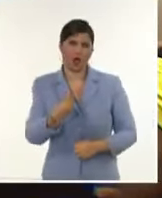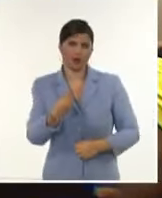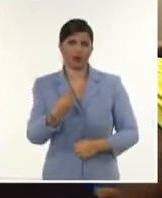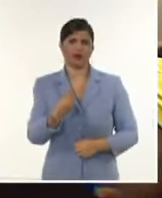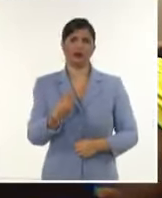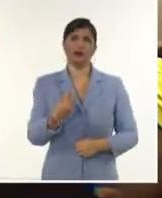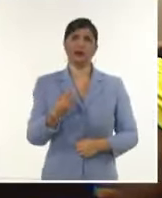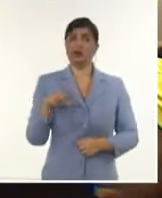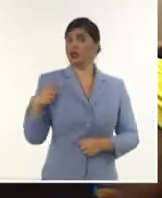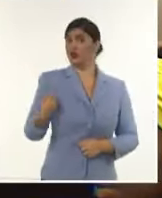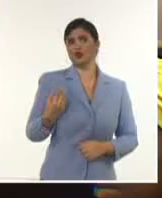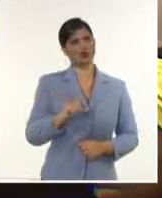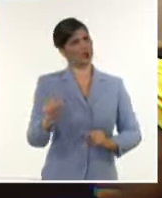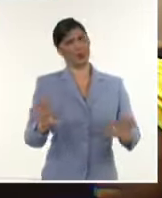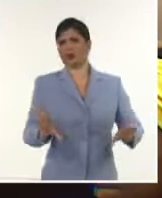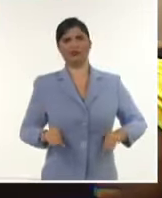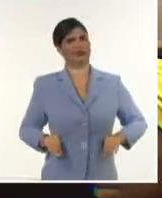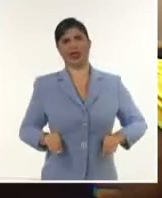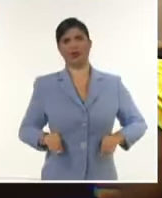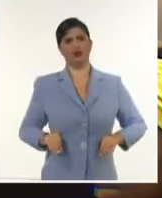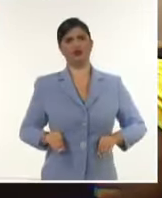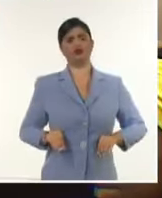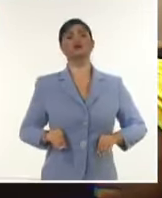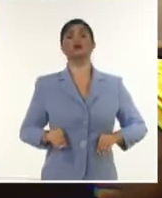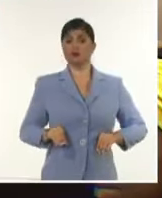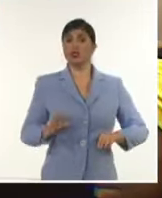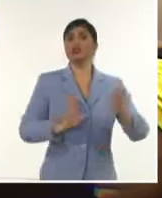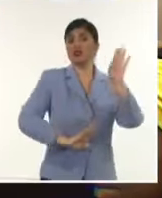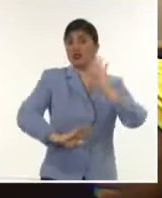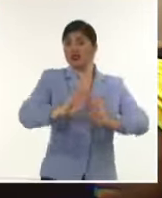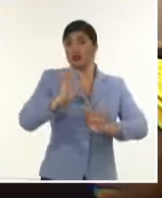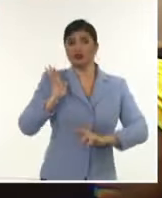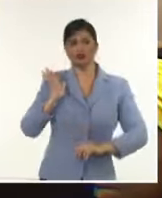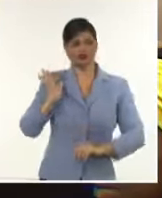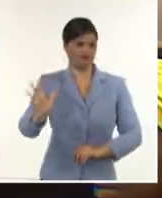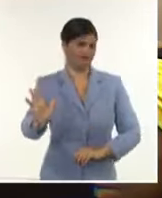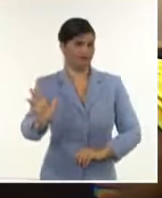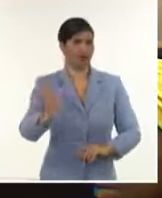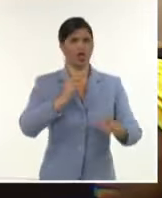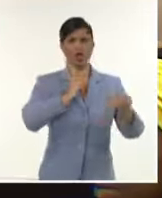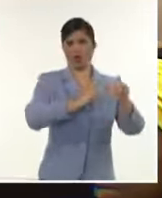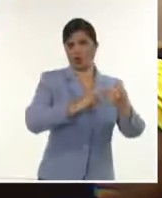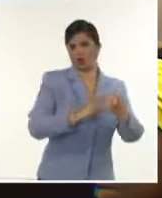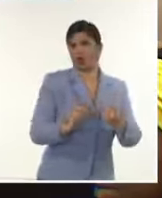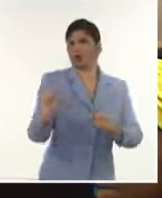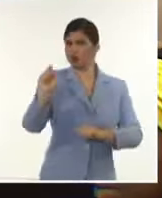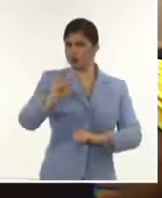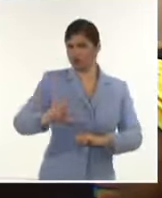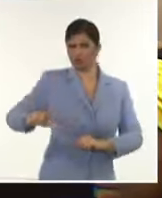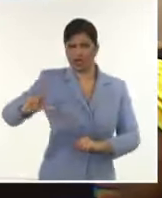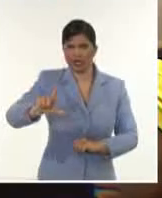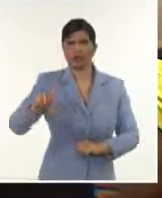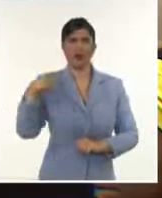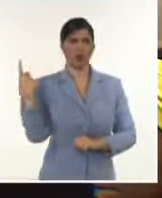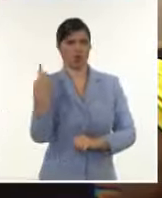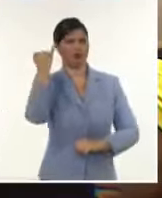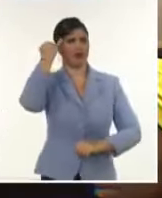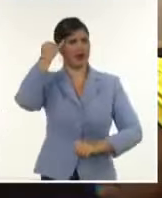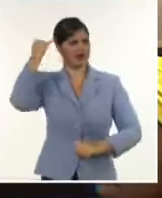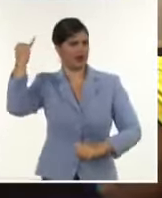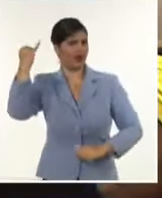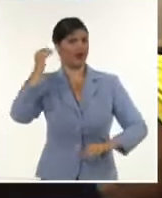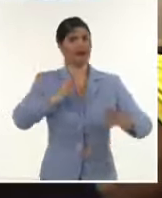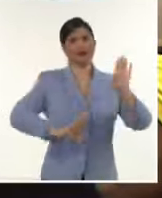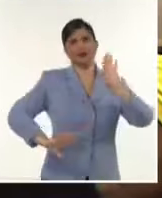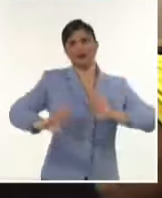Y entonces, tenemos que estar conscientes de que los algoritmos de estas